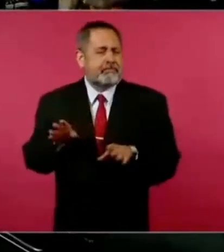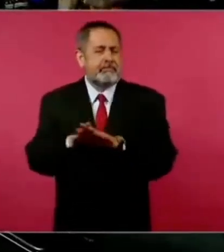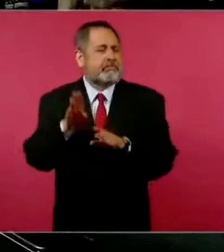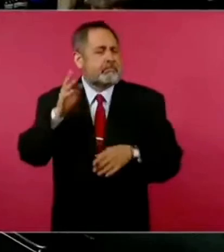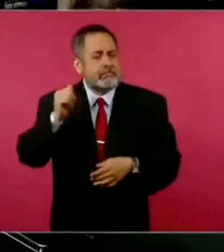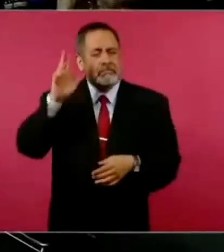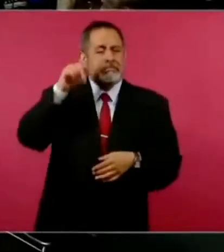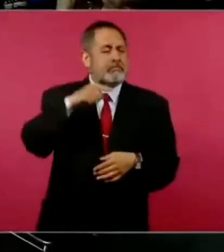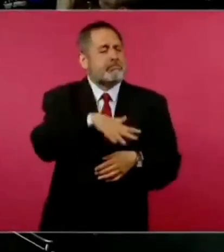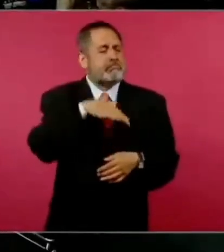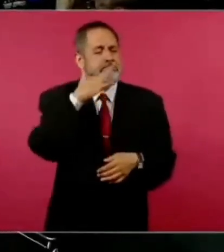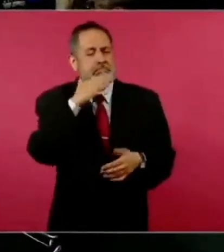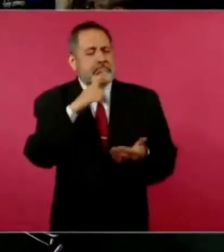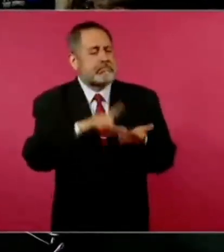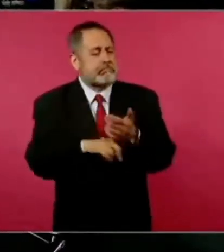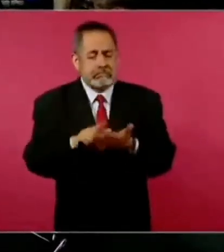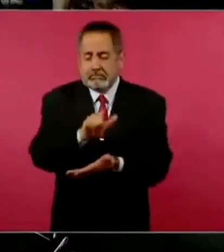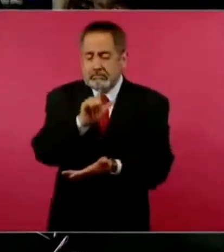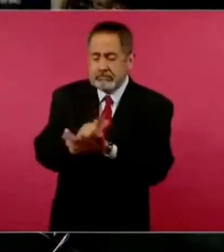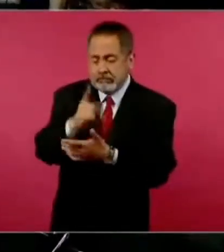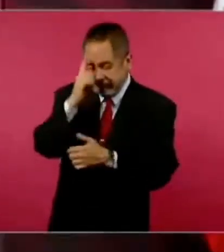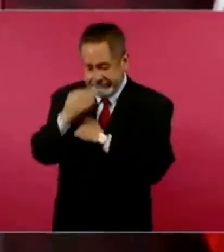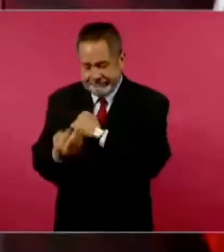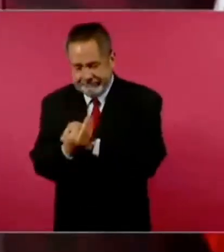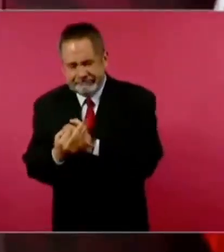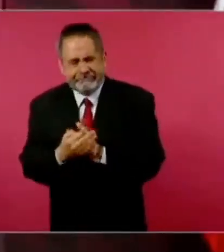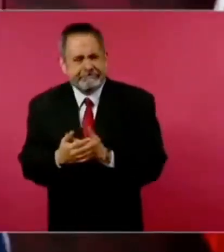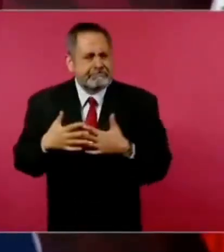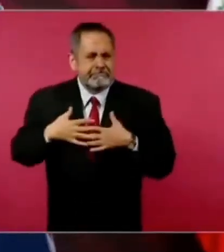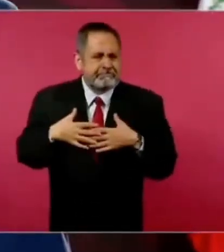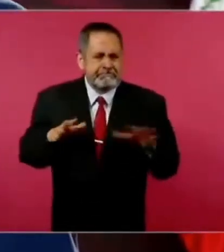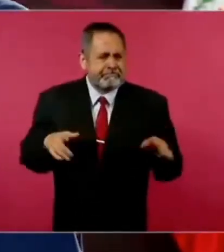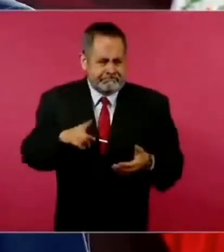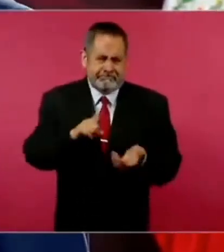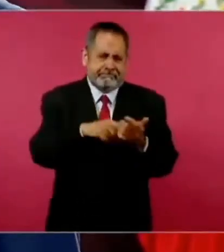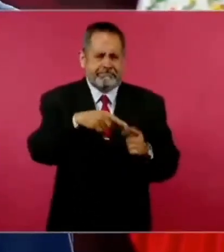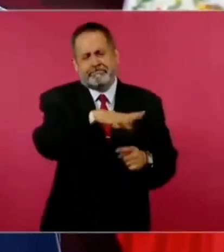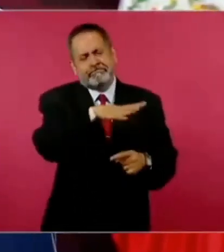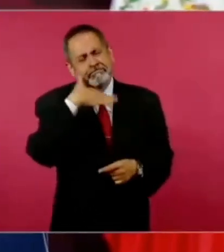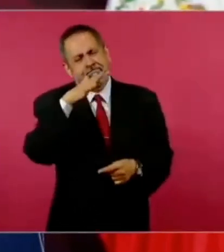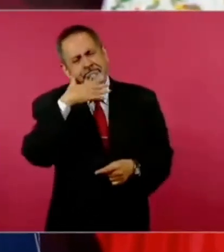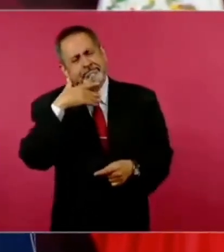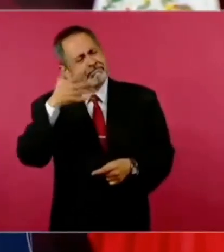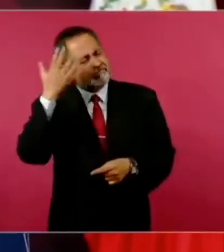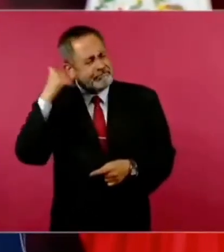ellos, de maleantes, de corruptos,